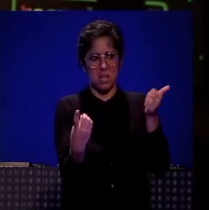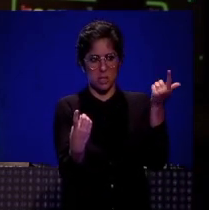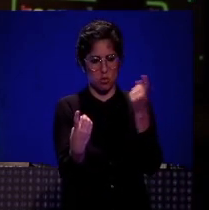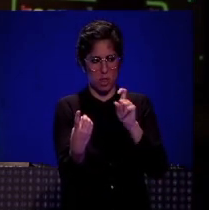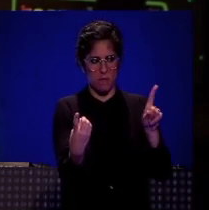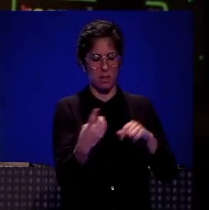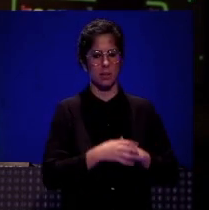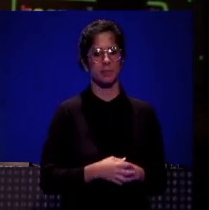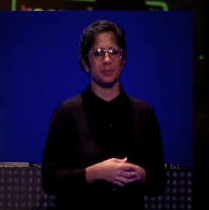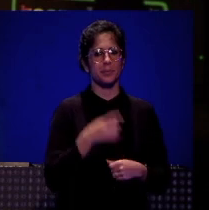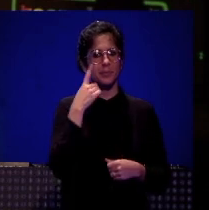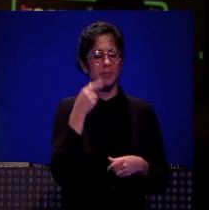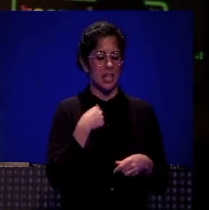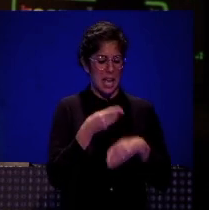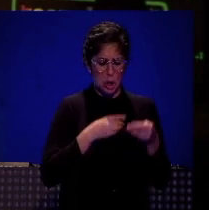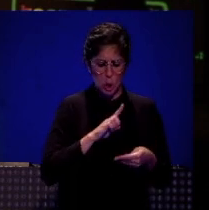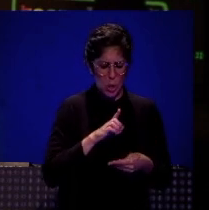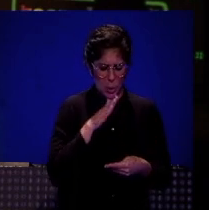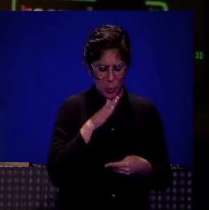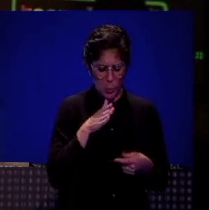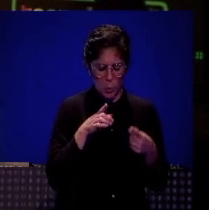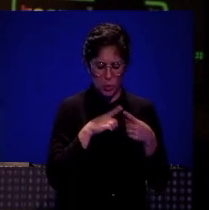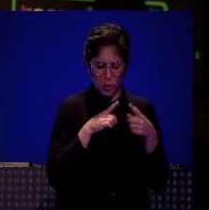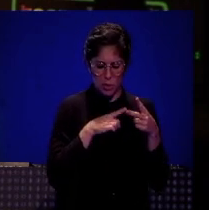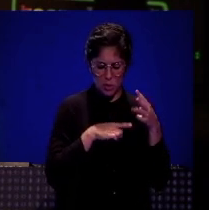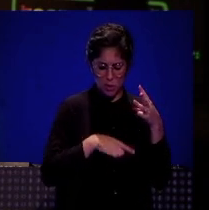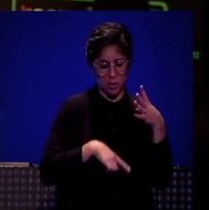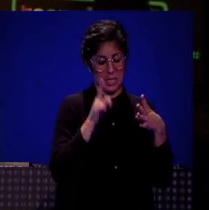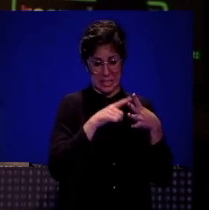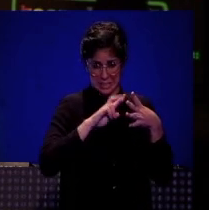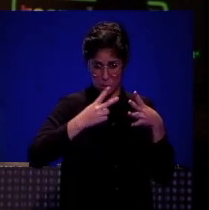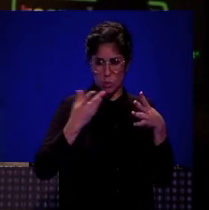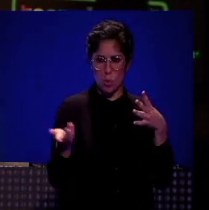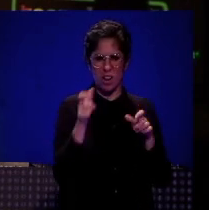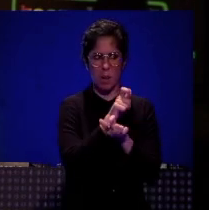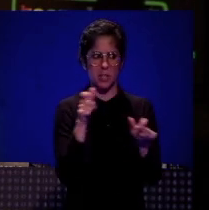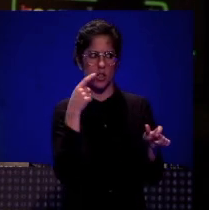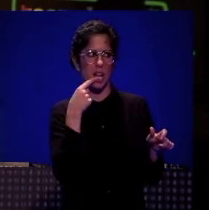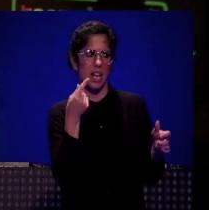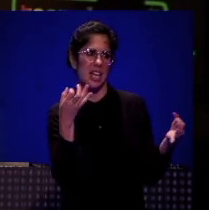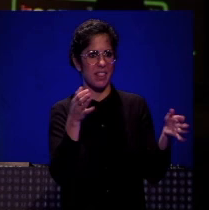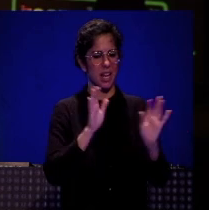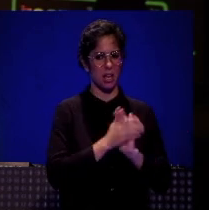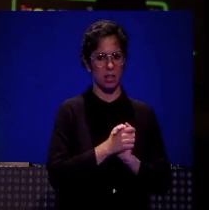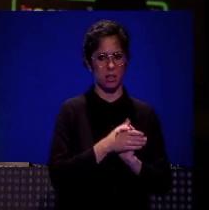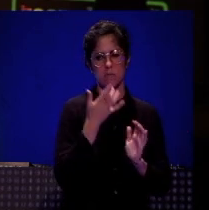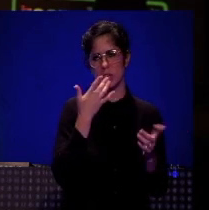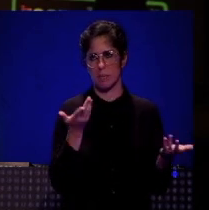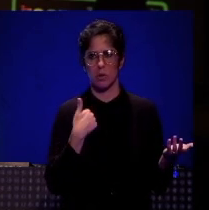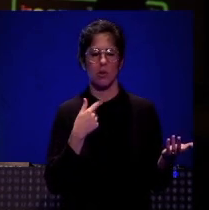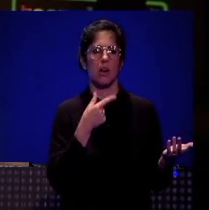paso que hecho mucho para la gente el que dirá pero a mí me gusta mucho hablar de serie de televisión